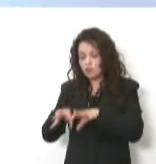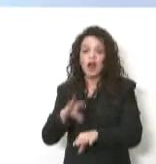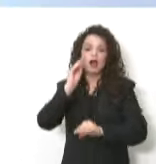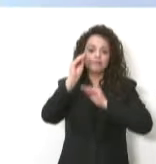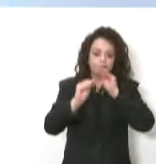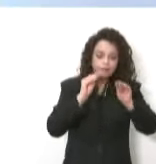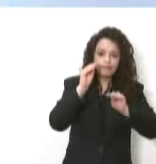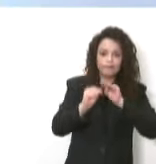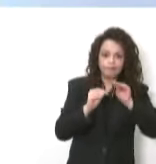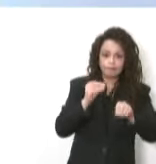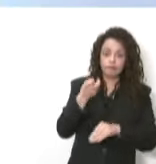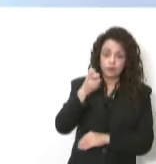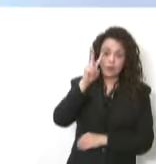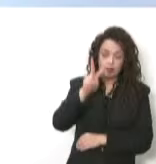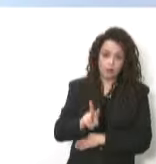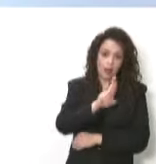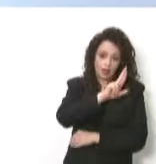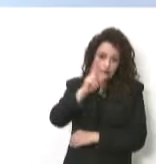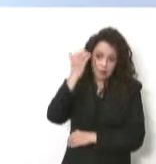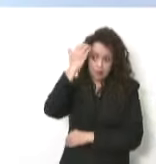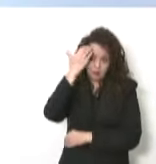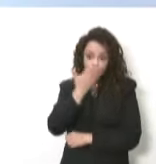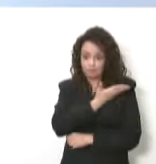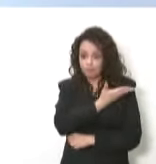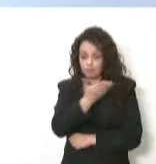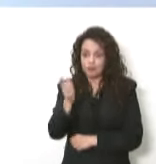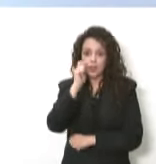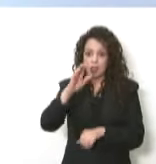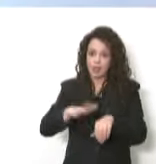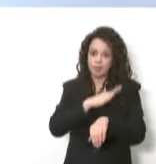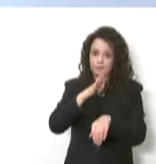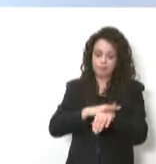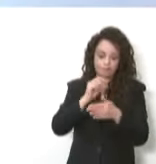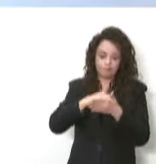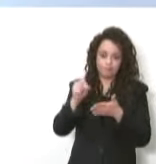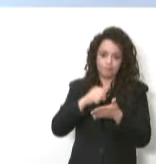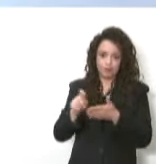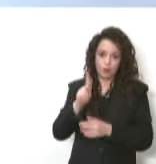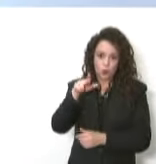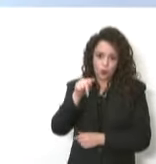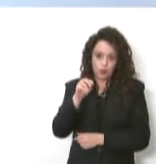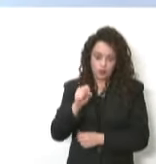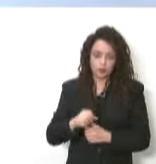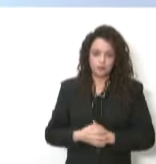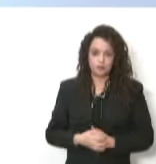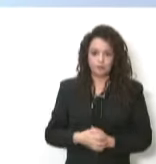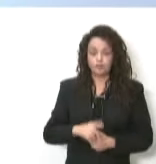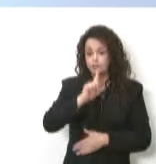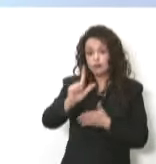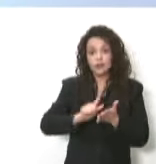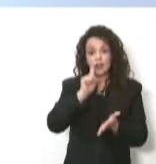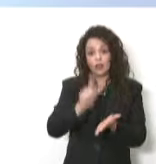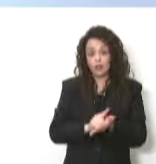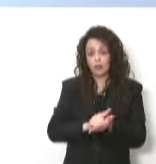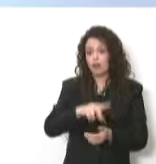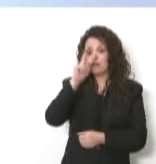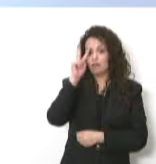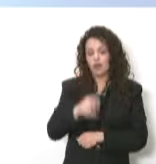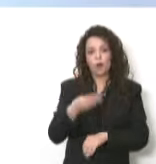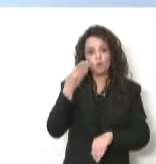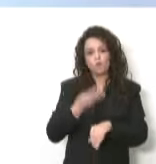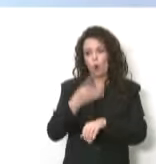obligados los resultados que han obtenido. Desde luego que la ley es muy severa, es ambiciosísima y